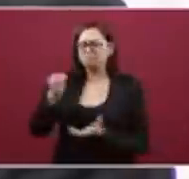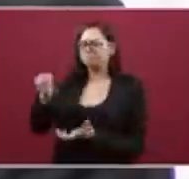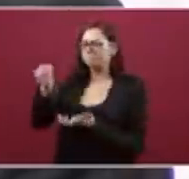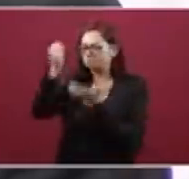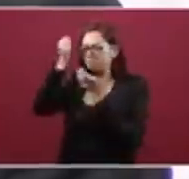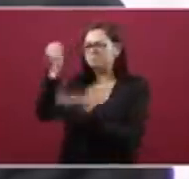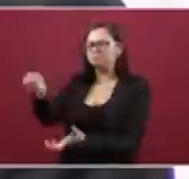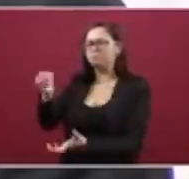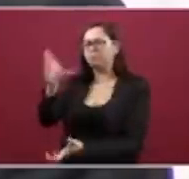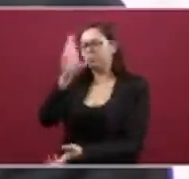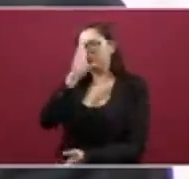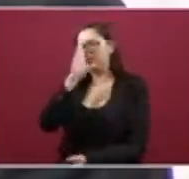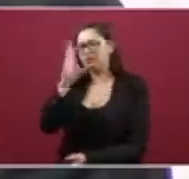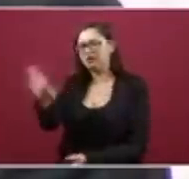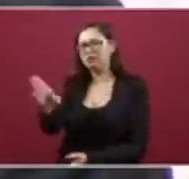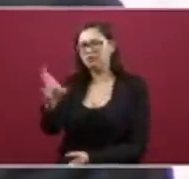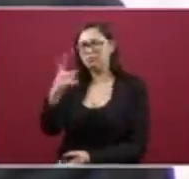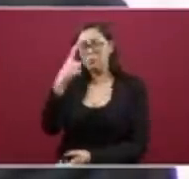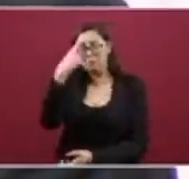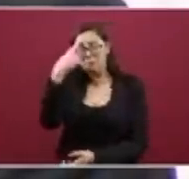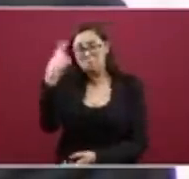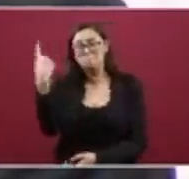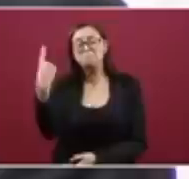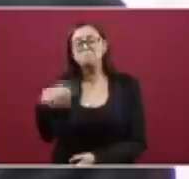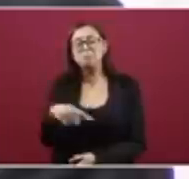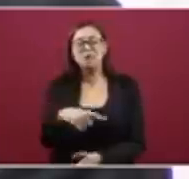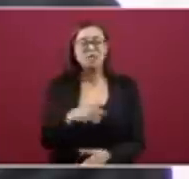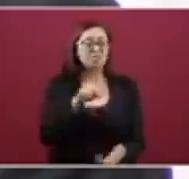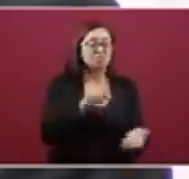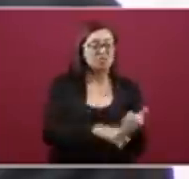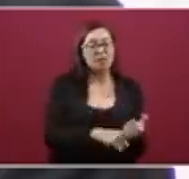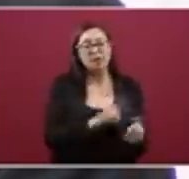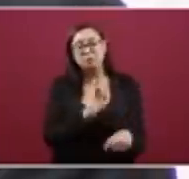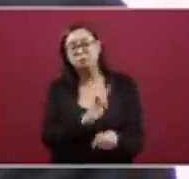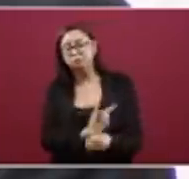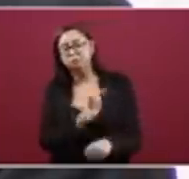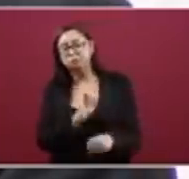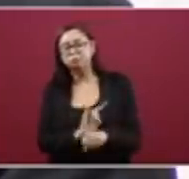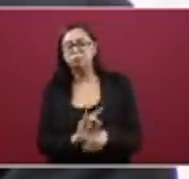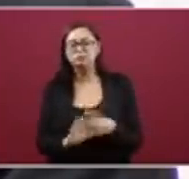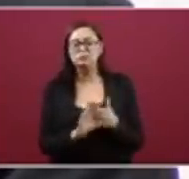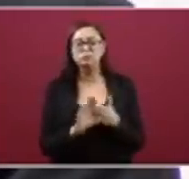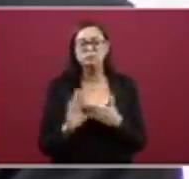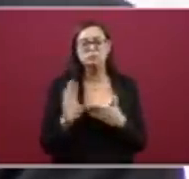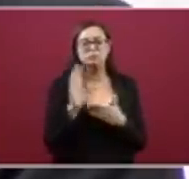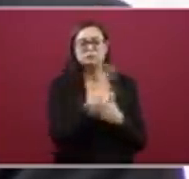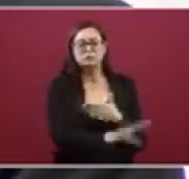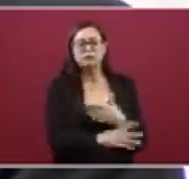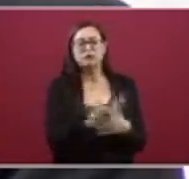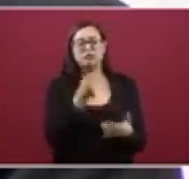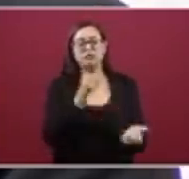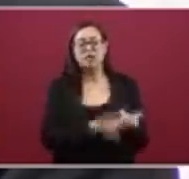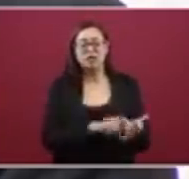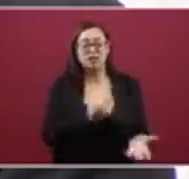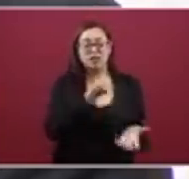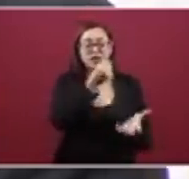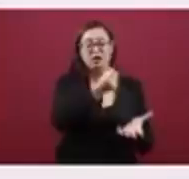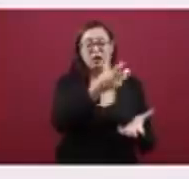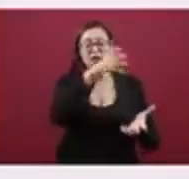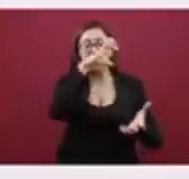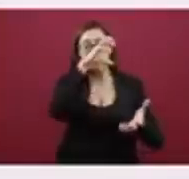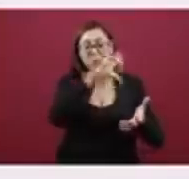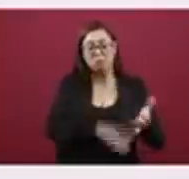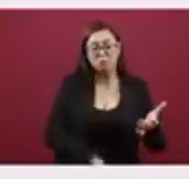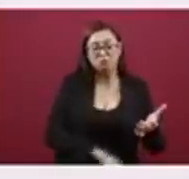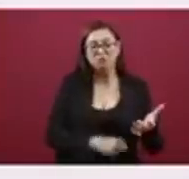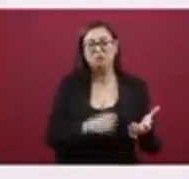ello para evitar simulaciones los llamados noches el piquete de